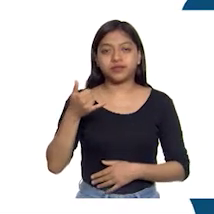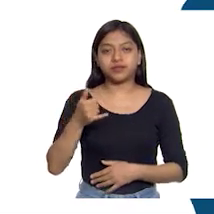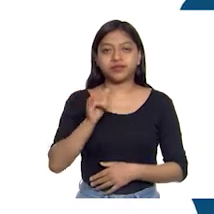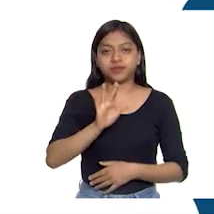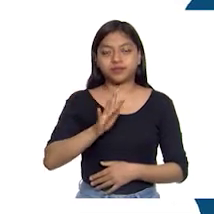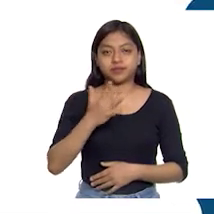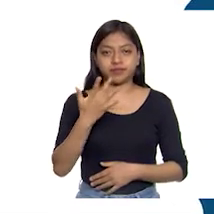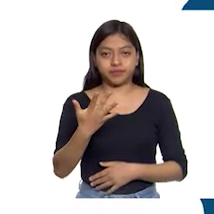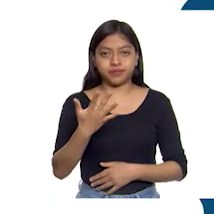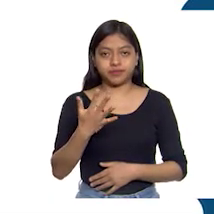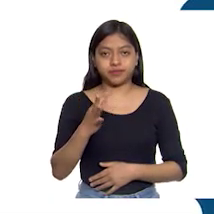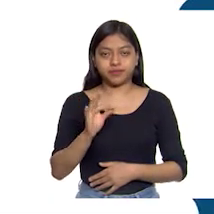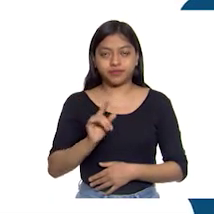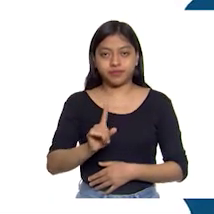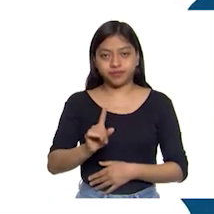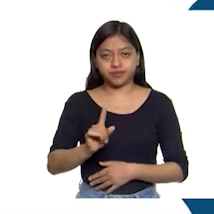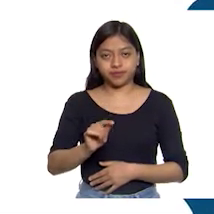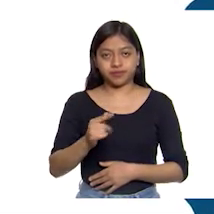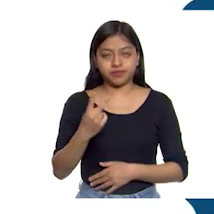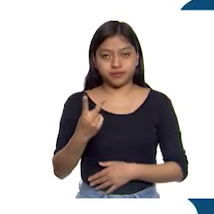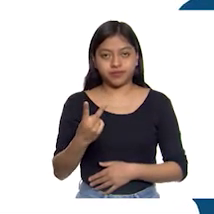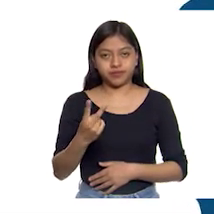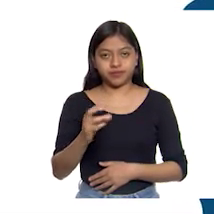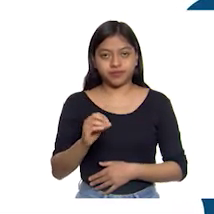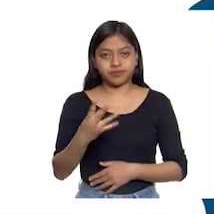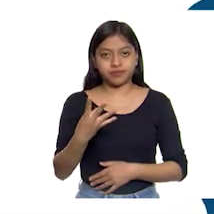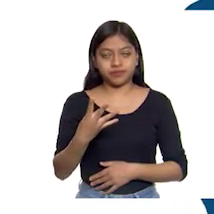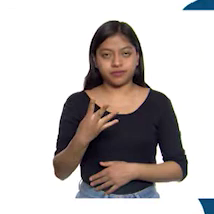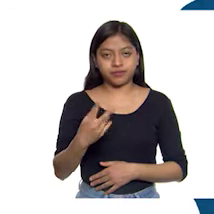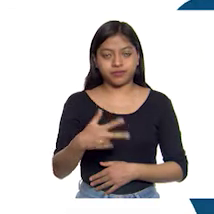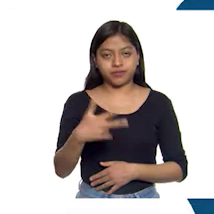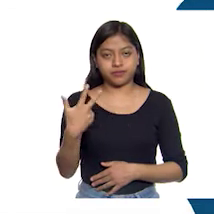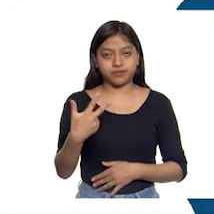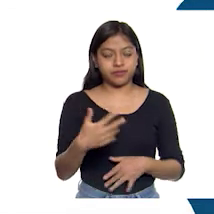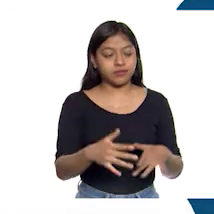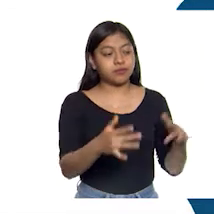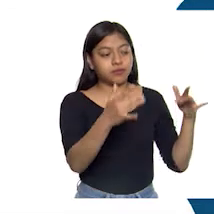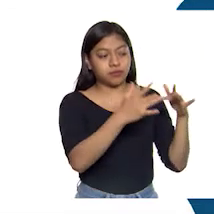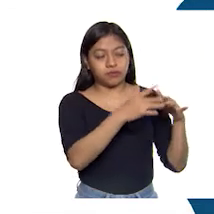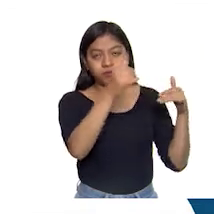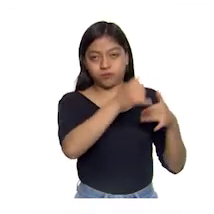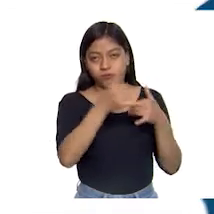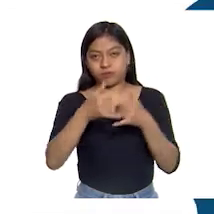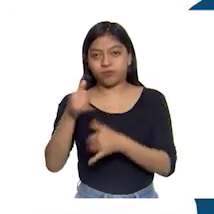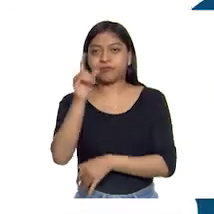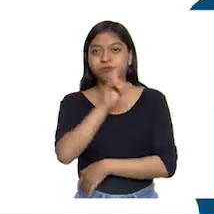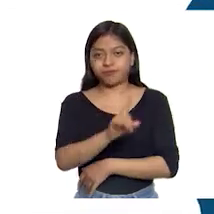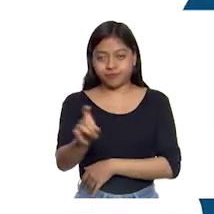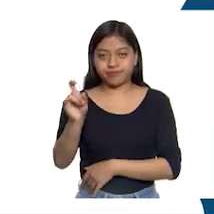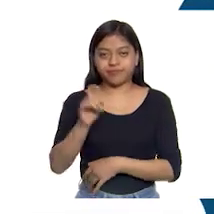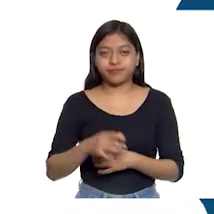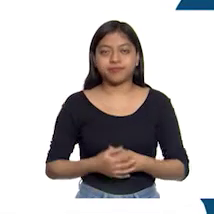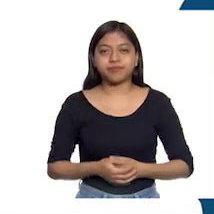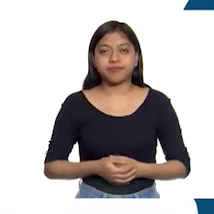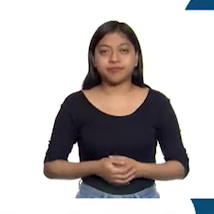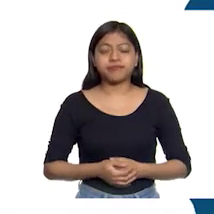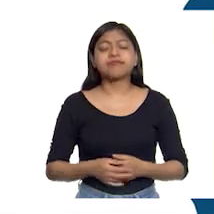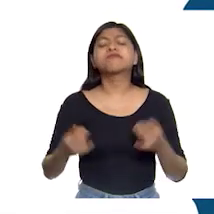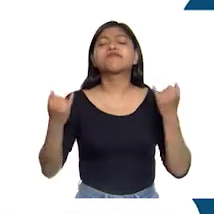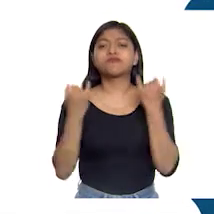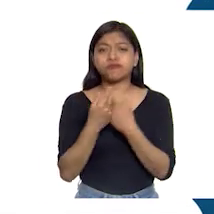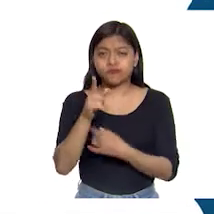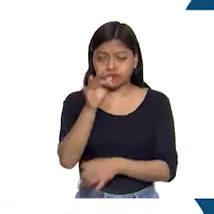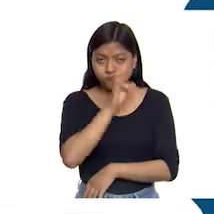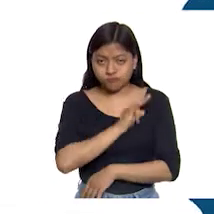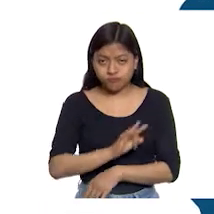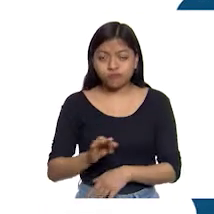teléfono 55 41 72 04 13 con 100 líneas. También puedes encontrar